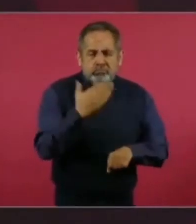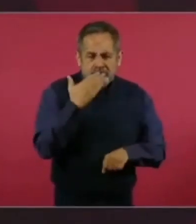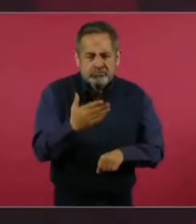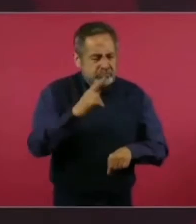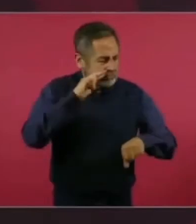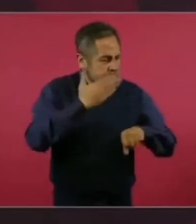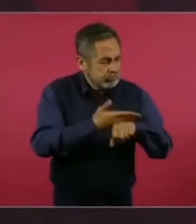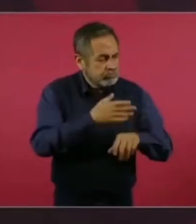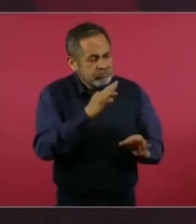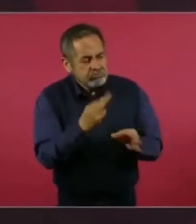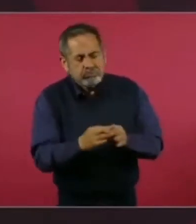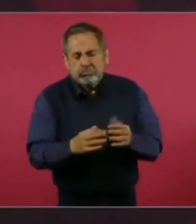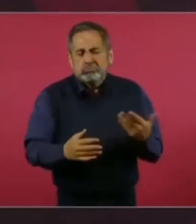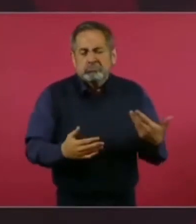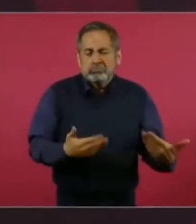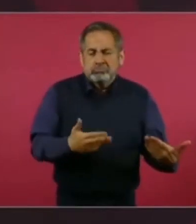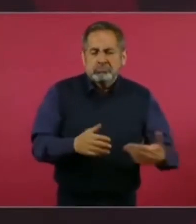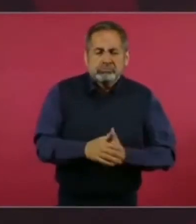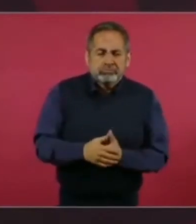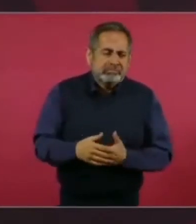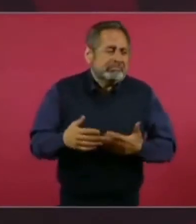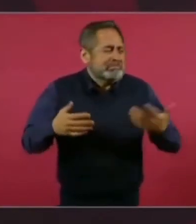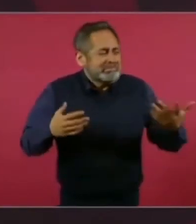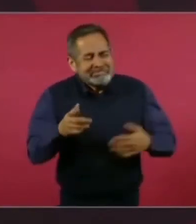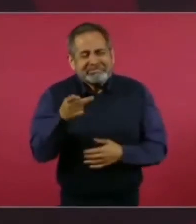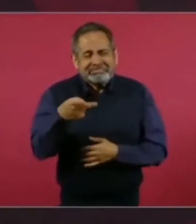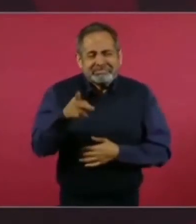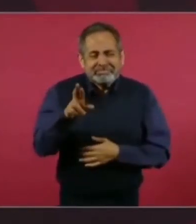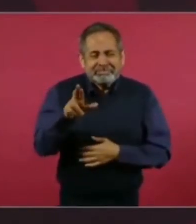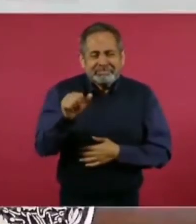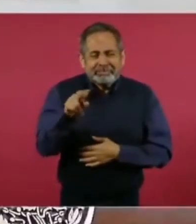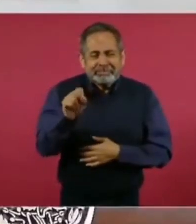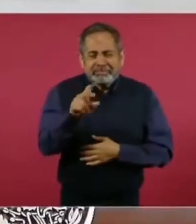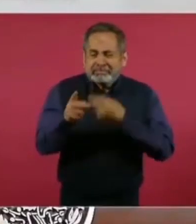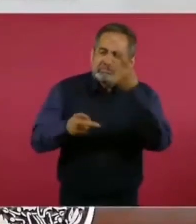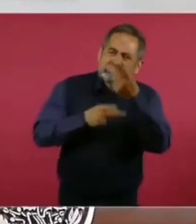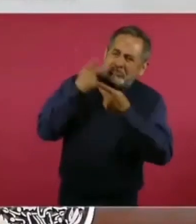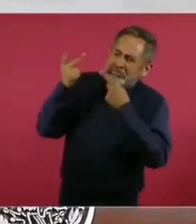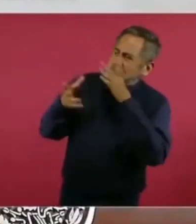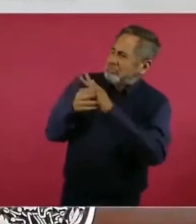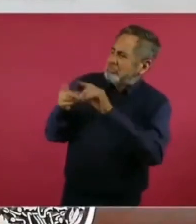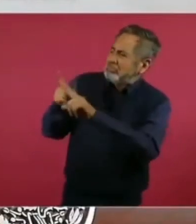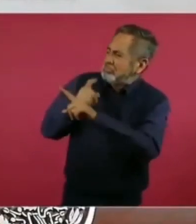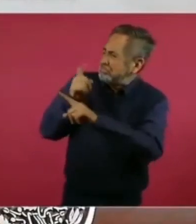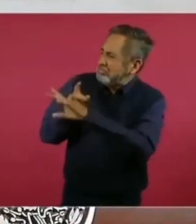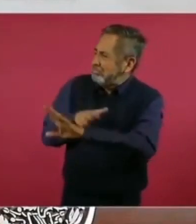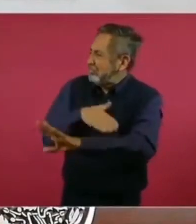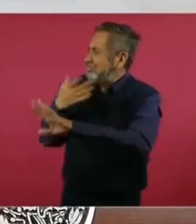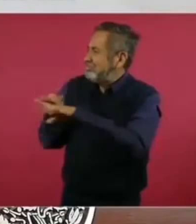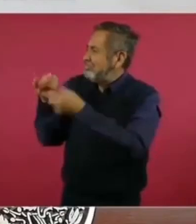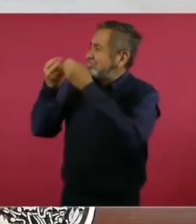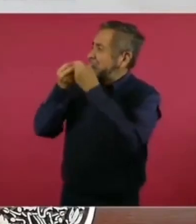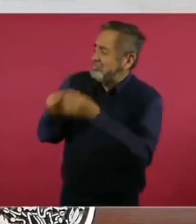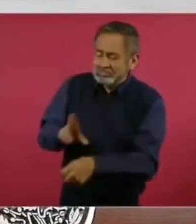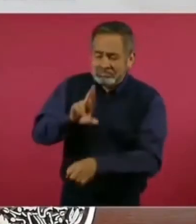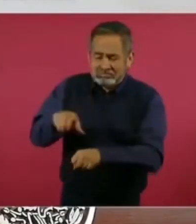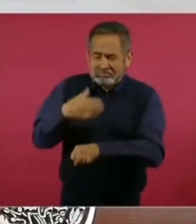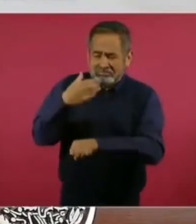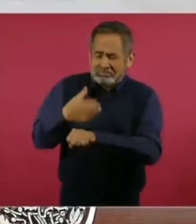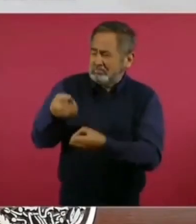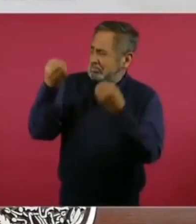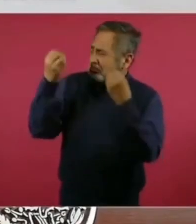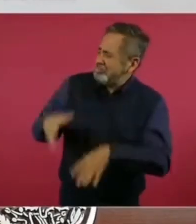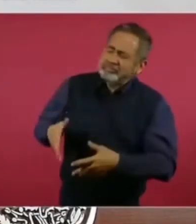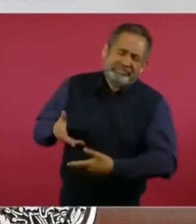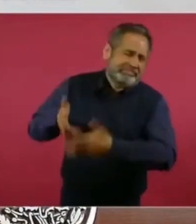de manera responsable que cruse diga de que ya se acabó la República y que se